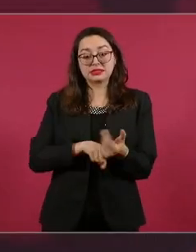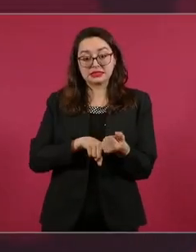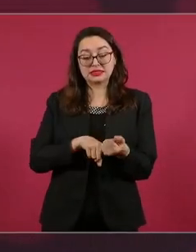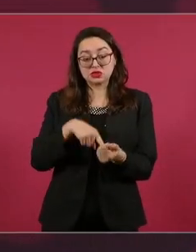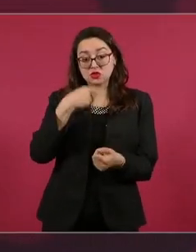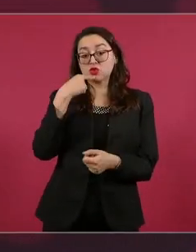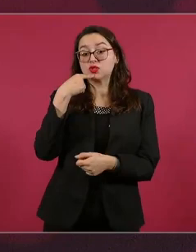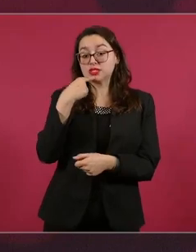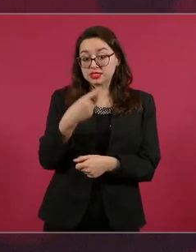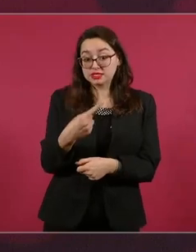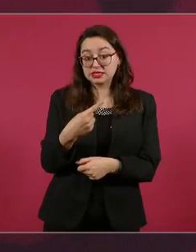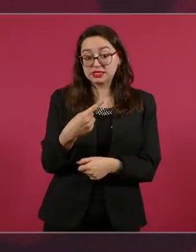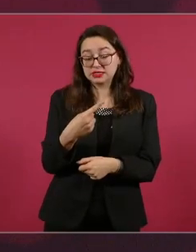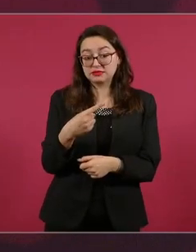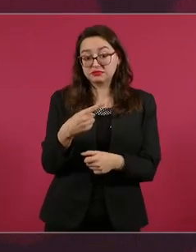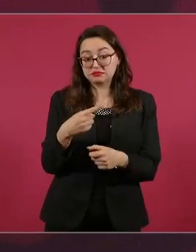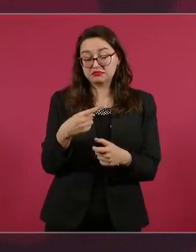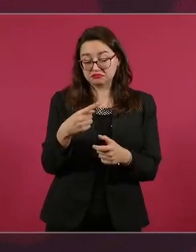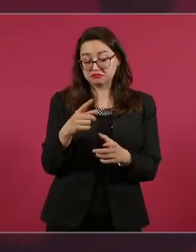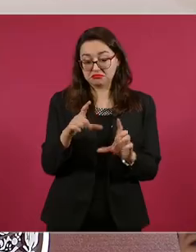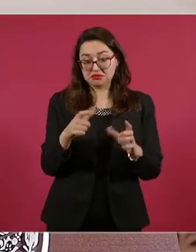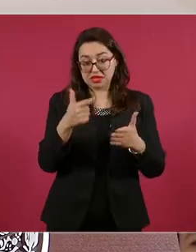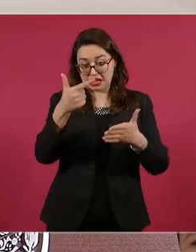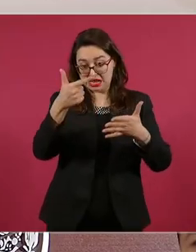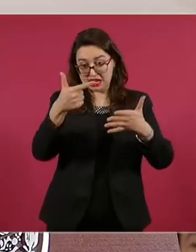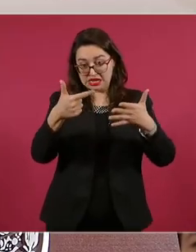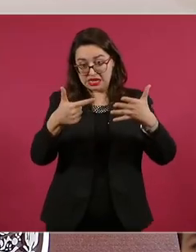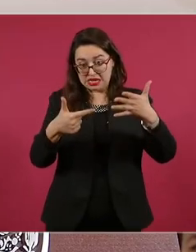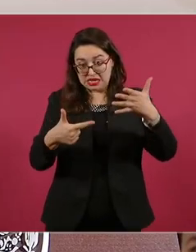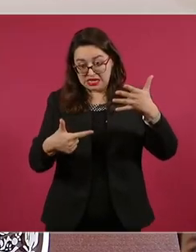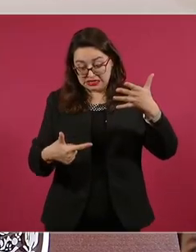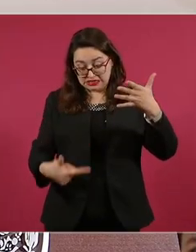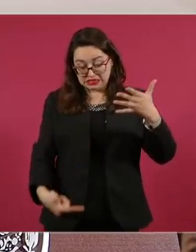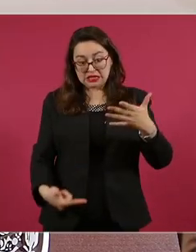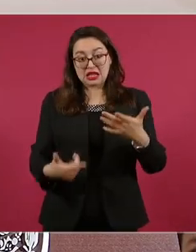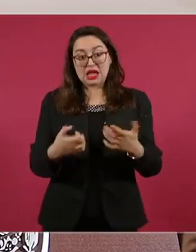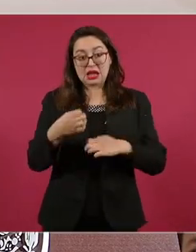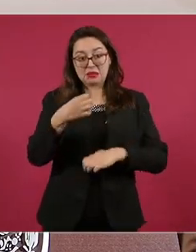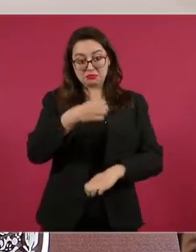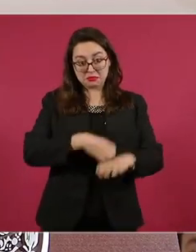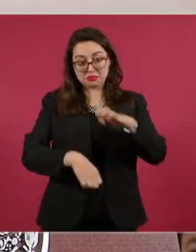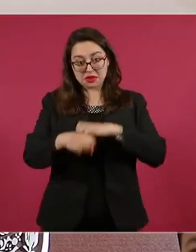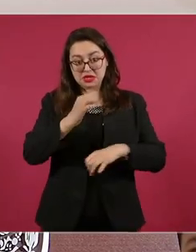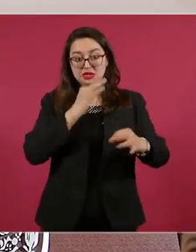ahí hasta saco la lista de las empresas que recibieron el dinero.